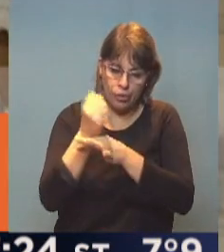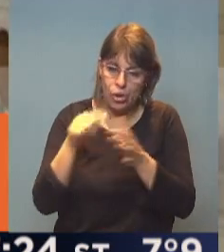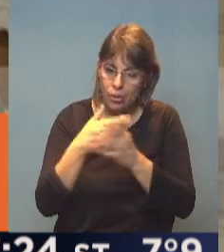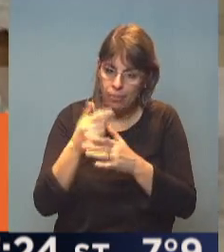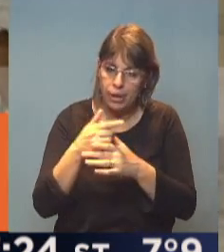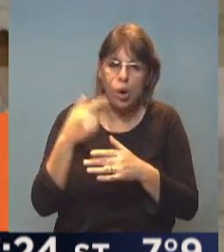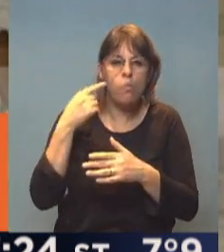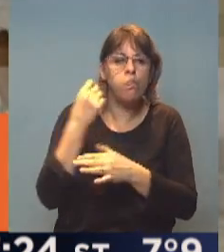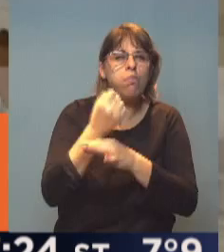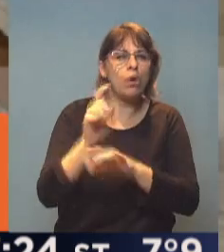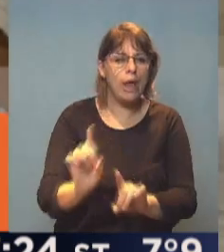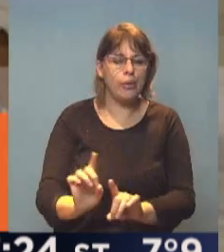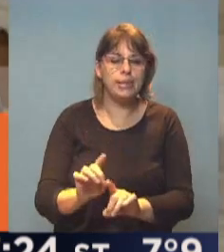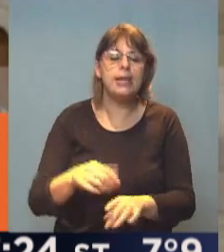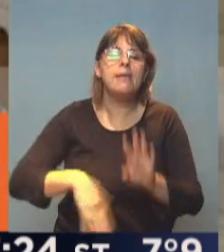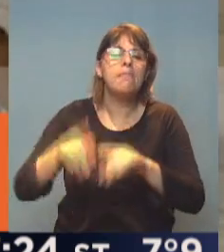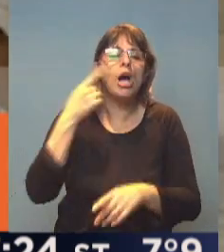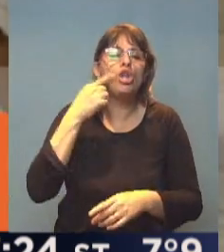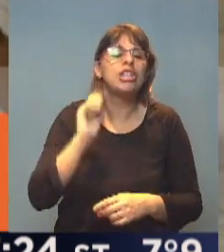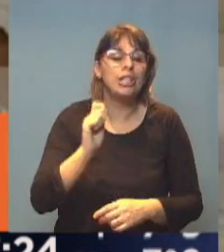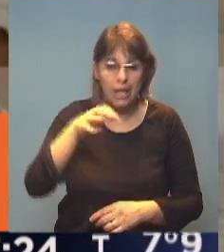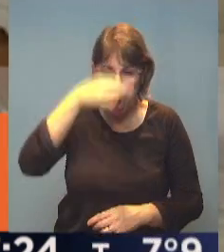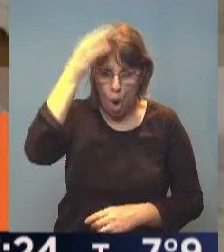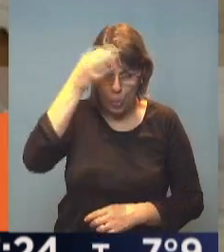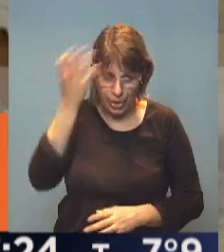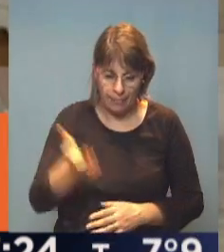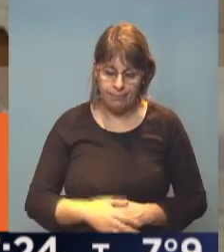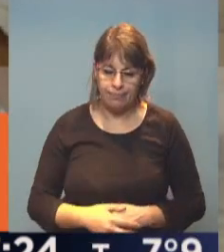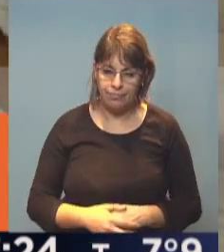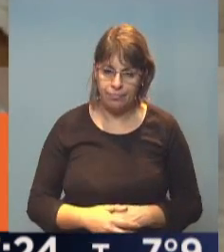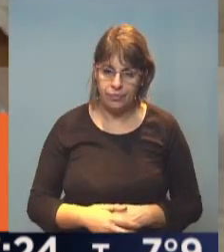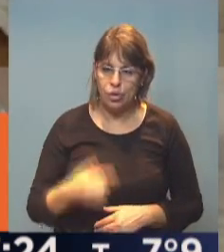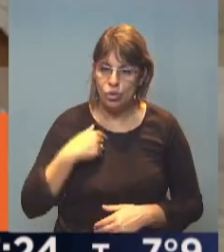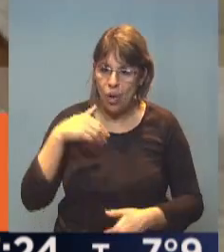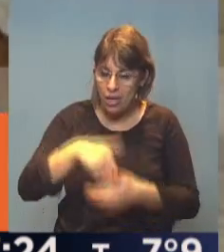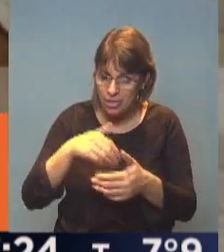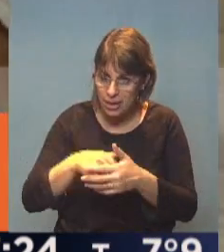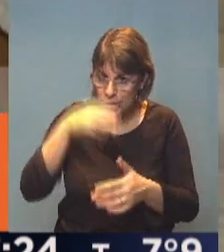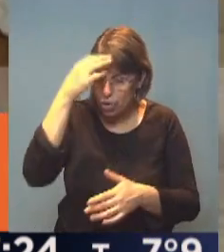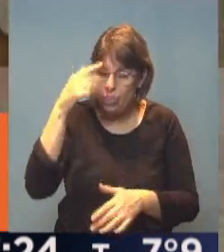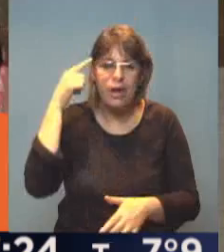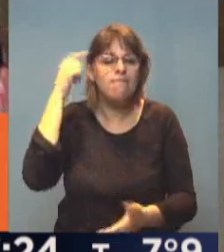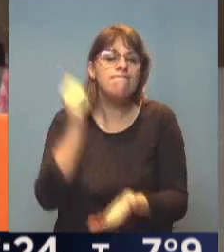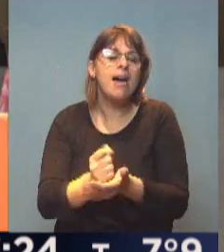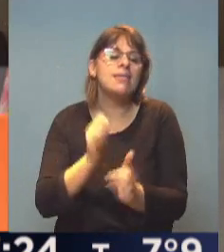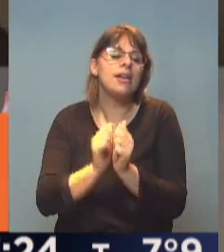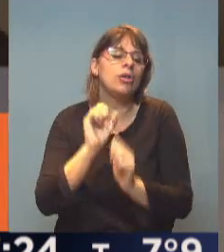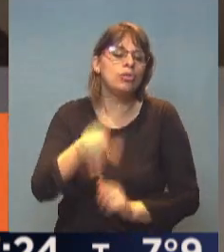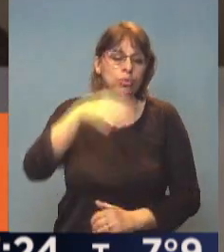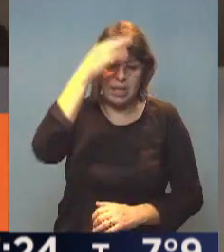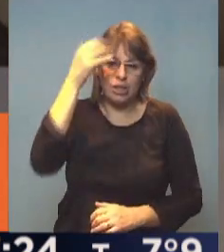no son muy populares. La popular es la obra, siempre decimos que la vedette es la obra, así que ser parte de esta obra que queda en la historia del teatro. Acabamos de